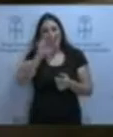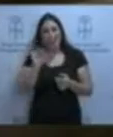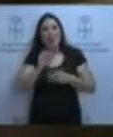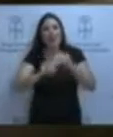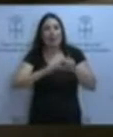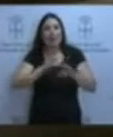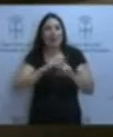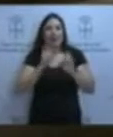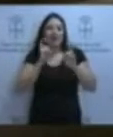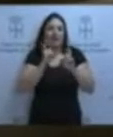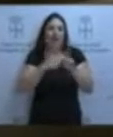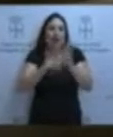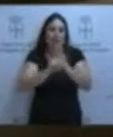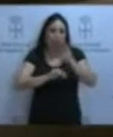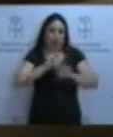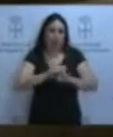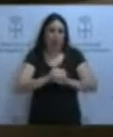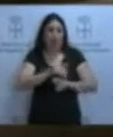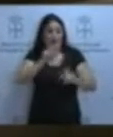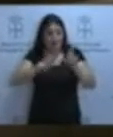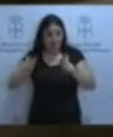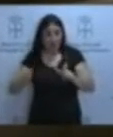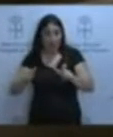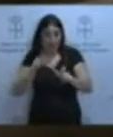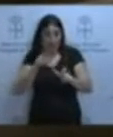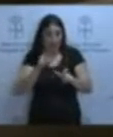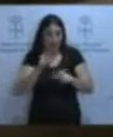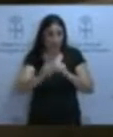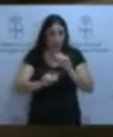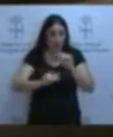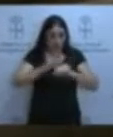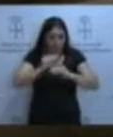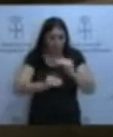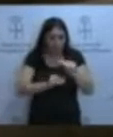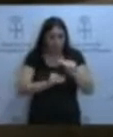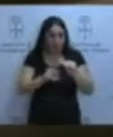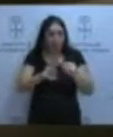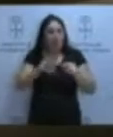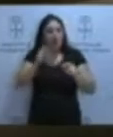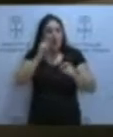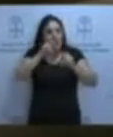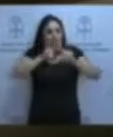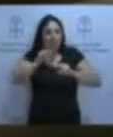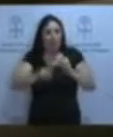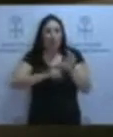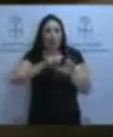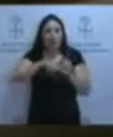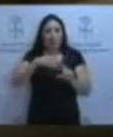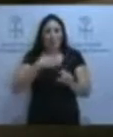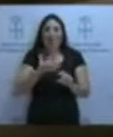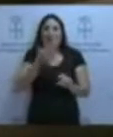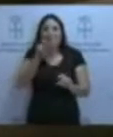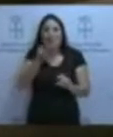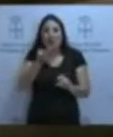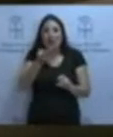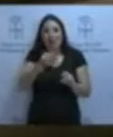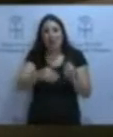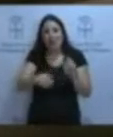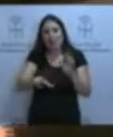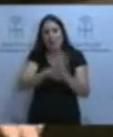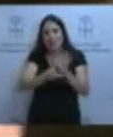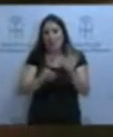regularización. Los que se acogieron a esta regularización no podían ser objeto de inspección ni tampoco podían ser acusados de delito fiscal. Así